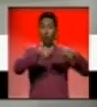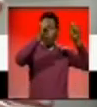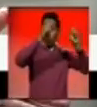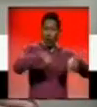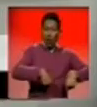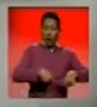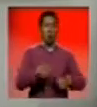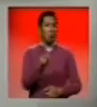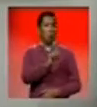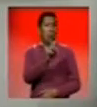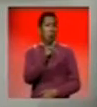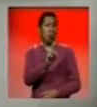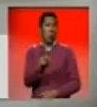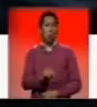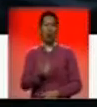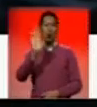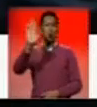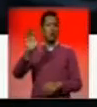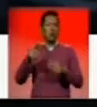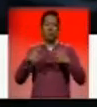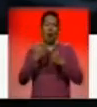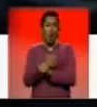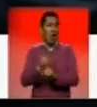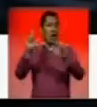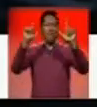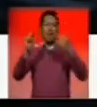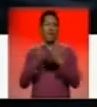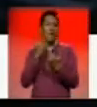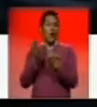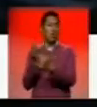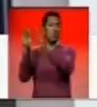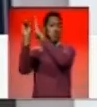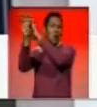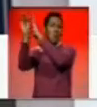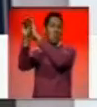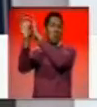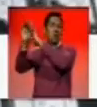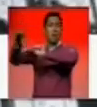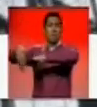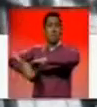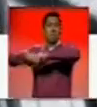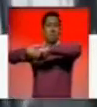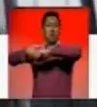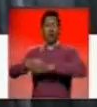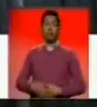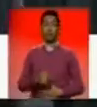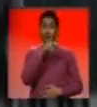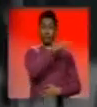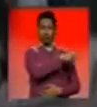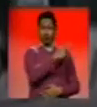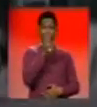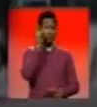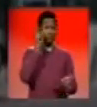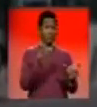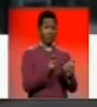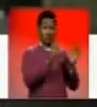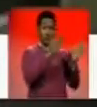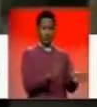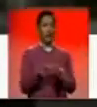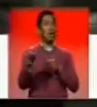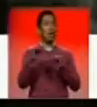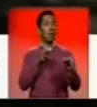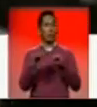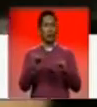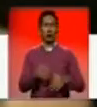ejemplo, transferencia de información. El analista económico explica que poner capitales en paraísos fiscales perjudica directamente